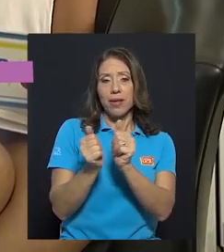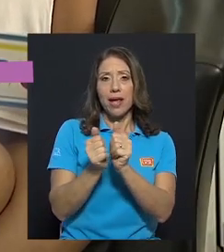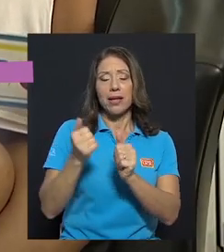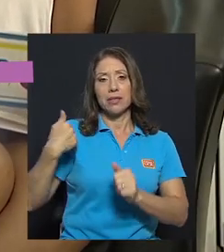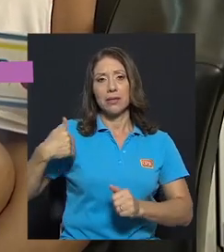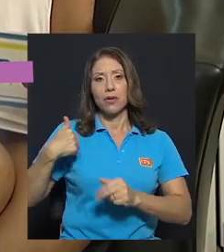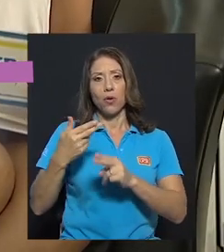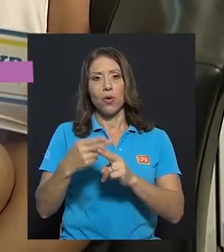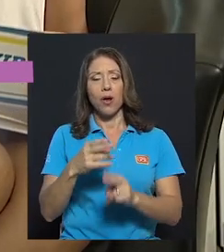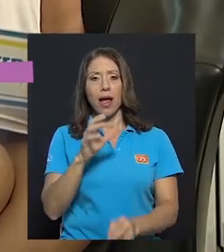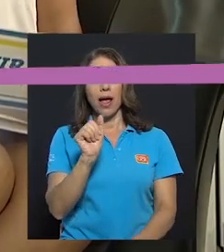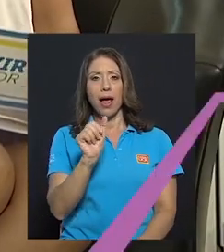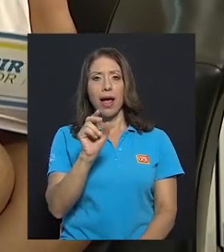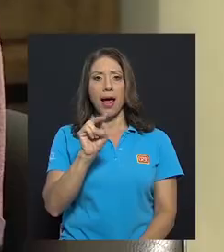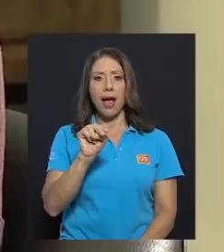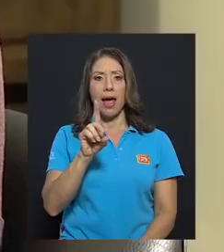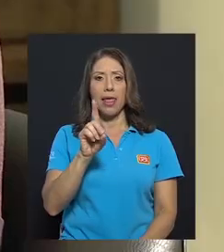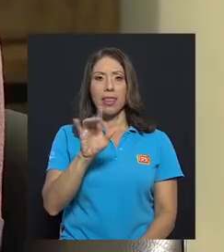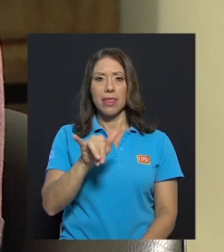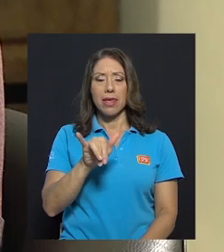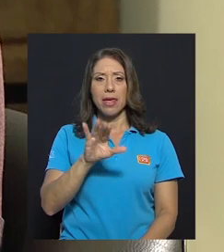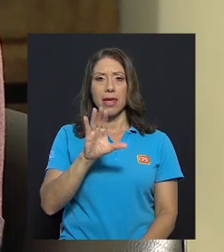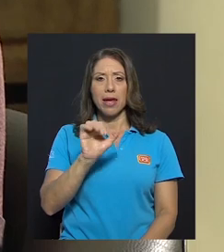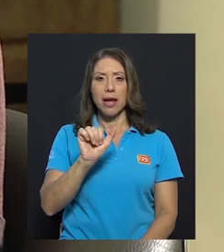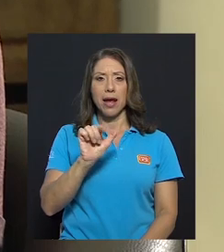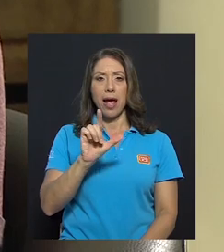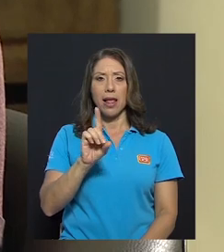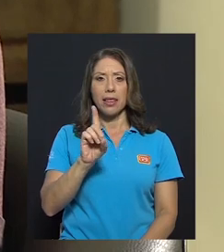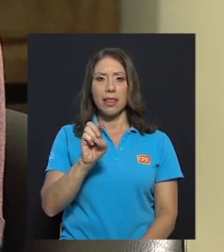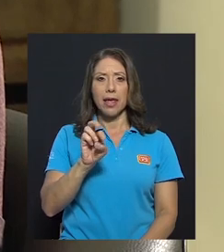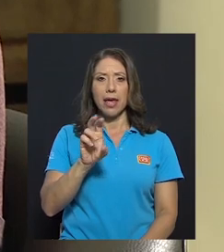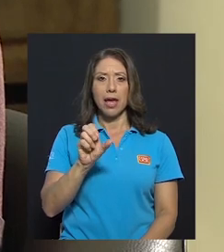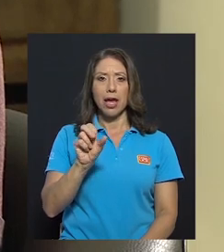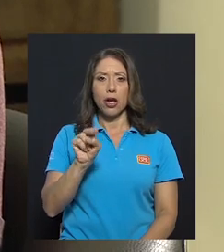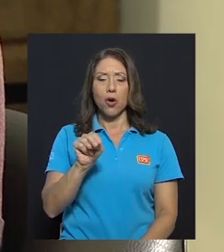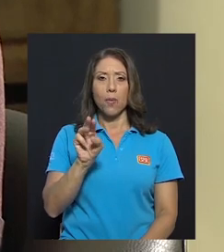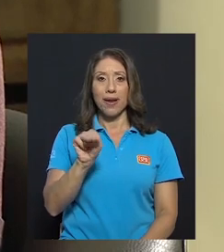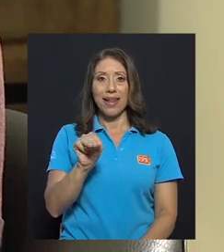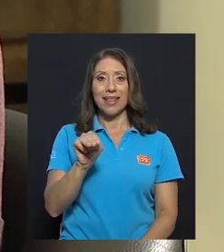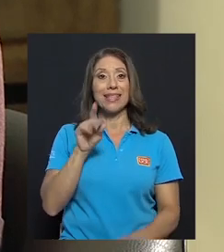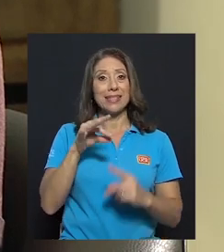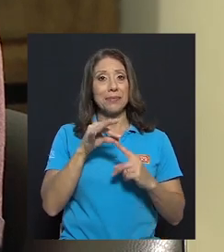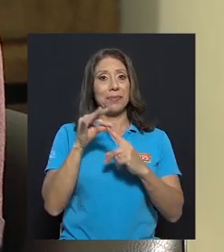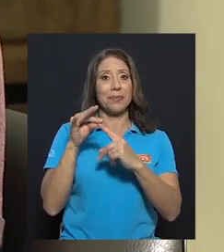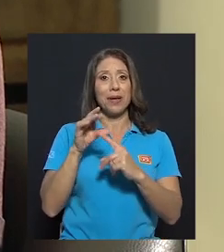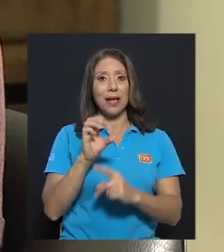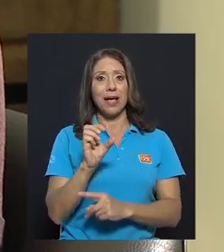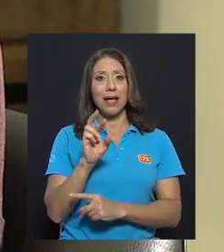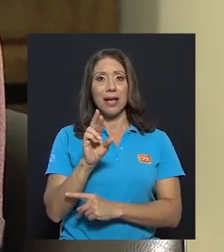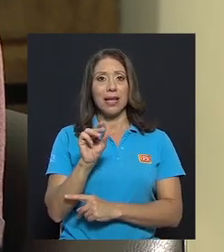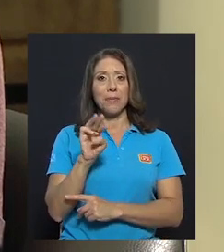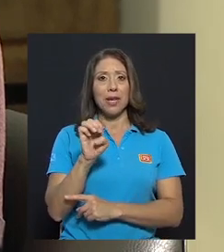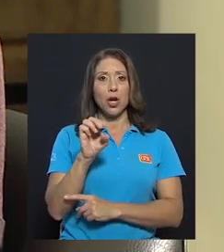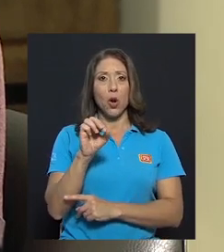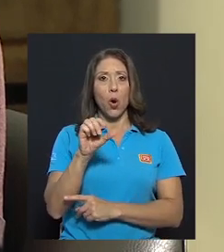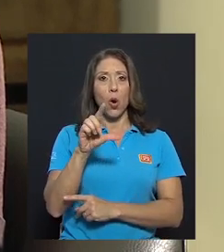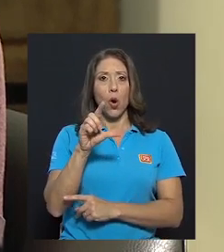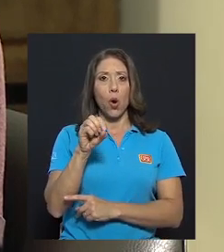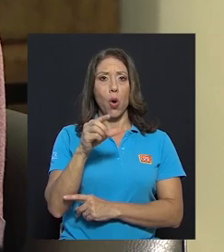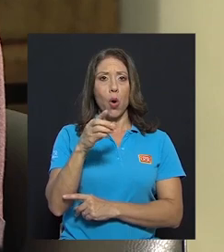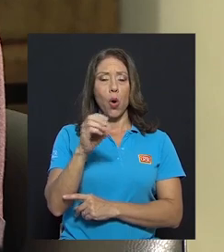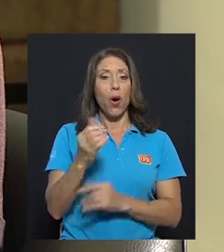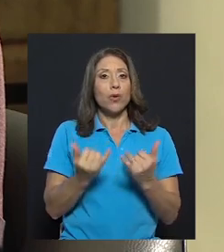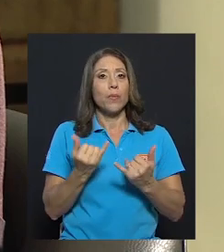acompañar el día de hoy el señor Andy Calderón Meléndez. Él es criminólogo y actualmente profesor